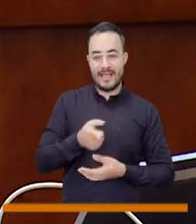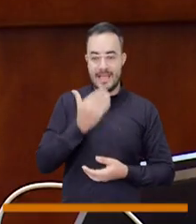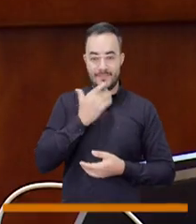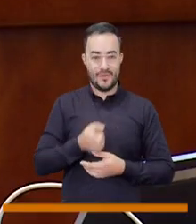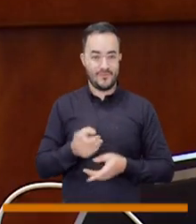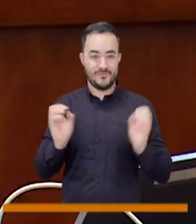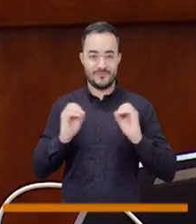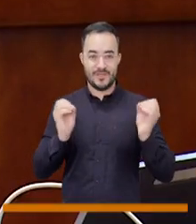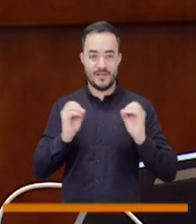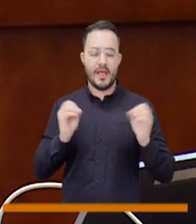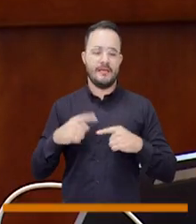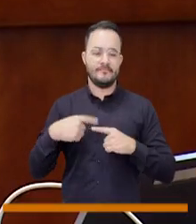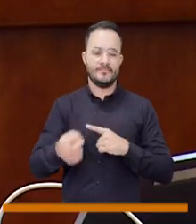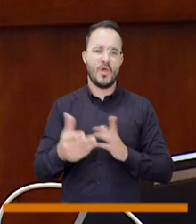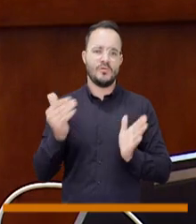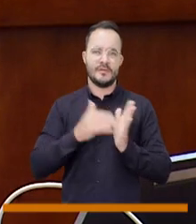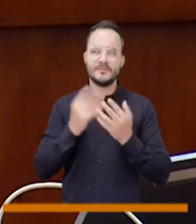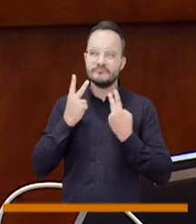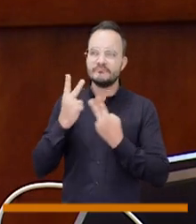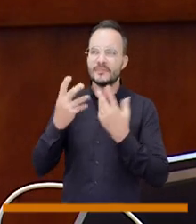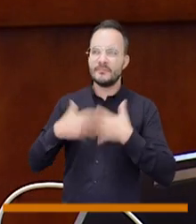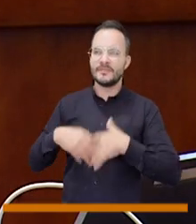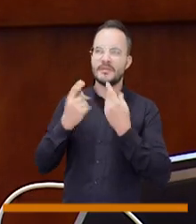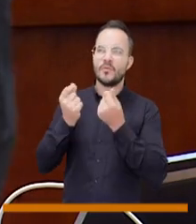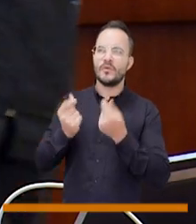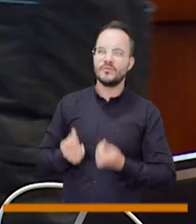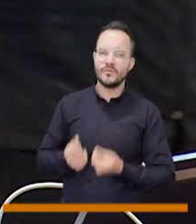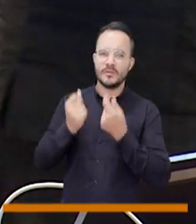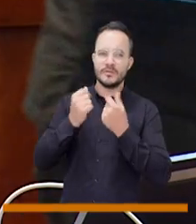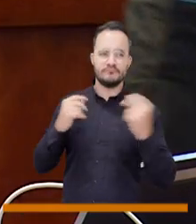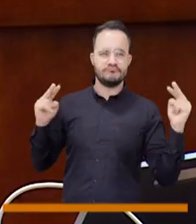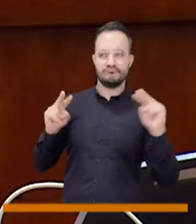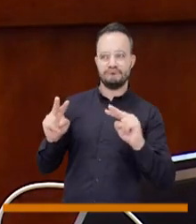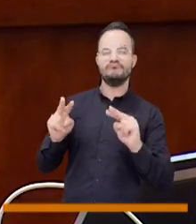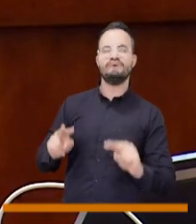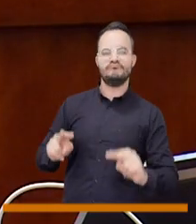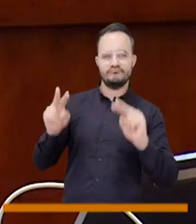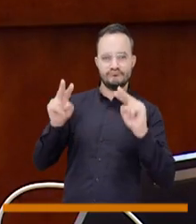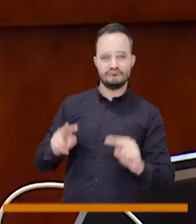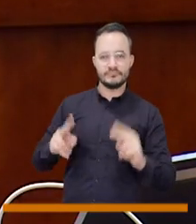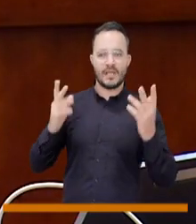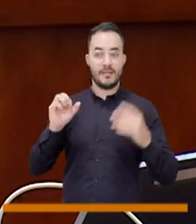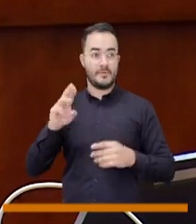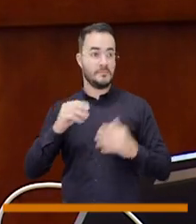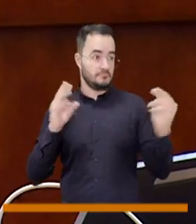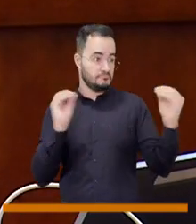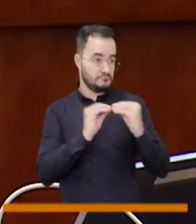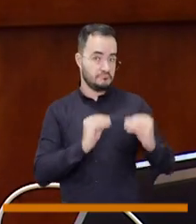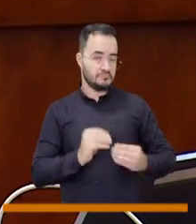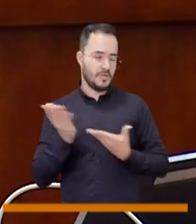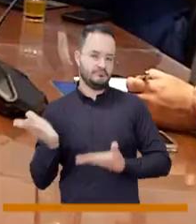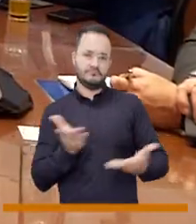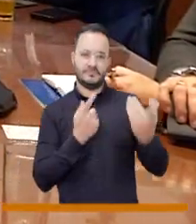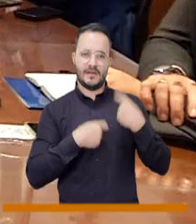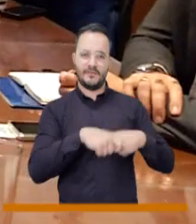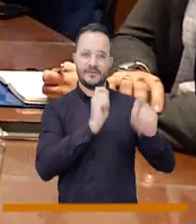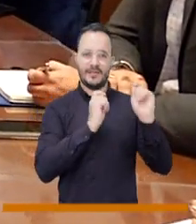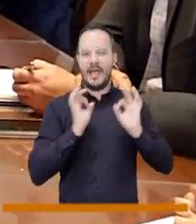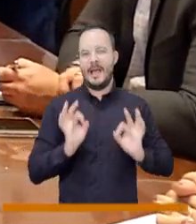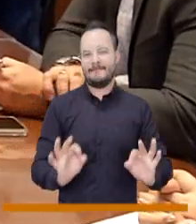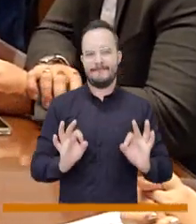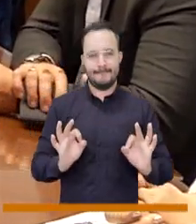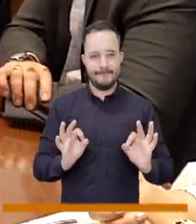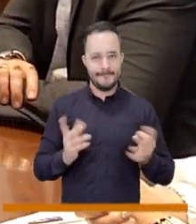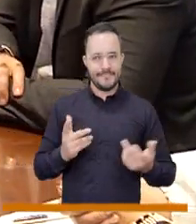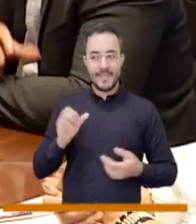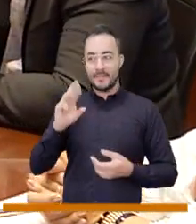pues se hace nuevamente una revaloración de la empresa entre ambas partes y ahí sí EPM podría salir a vender la empresa completa,